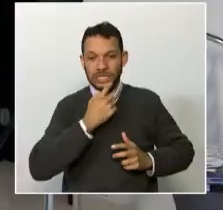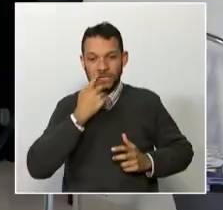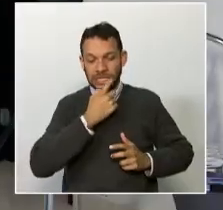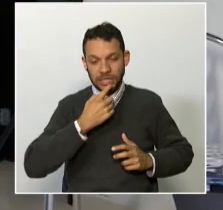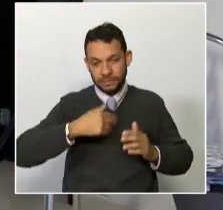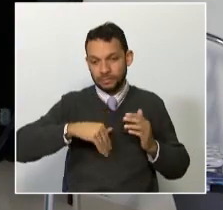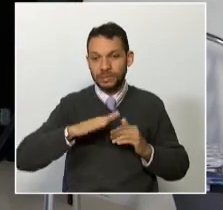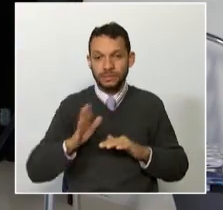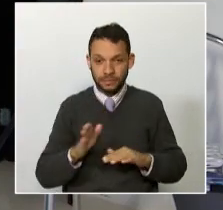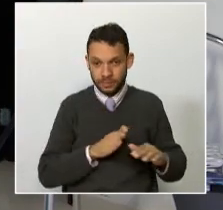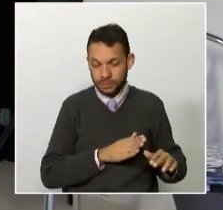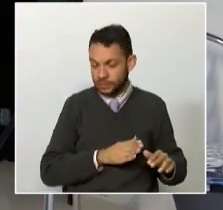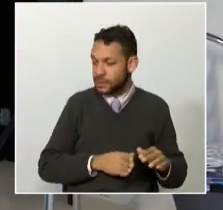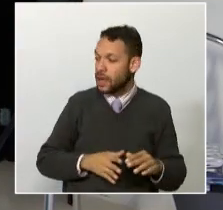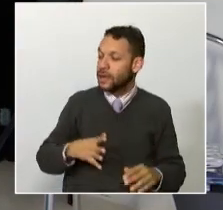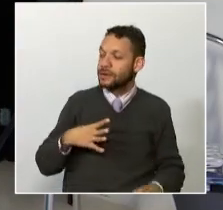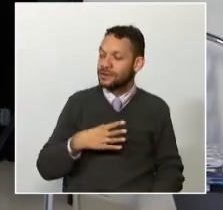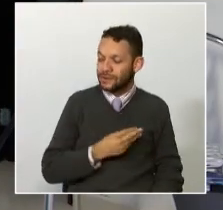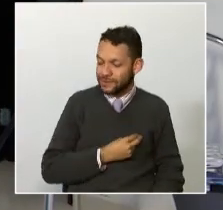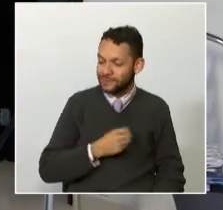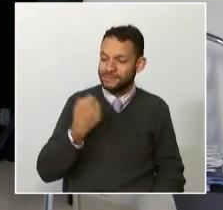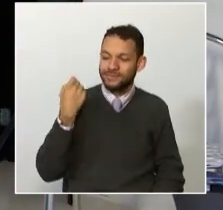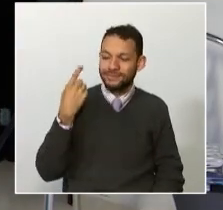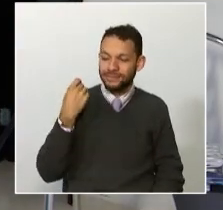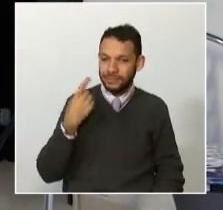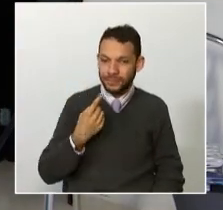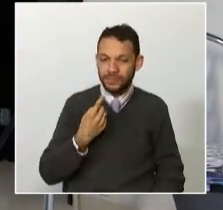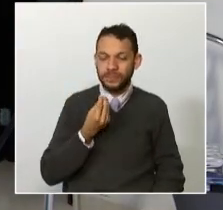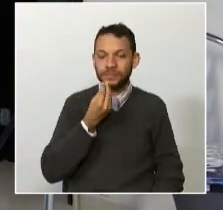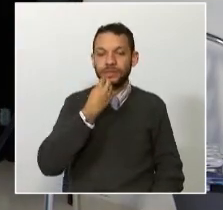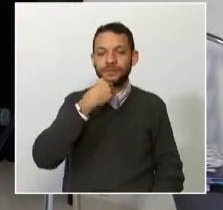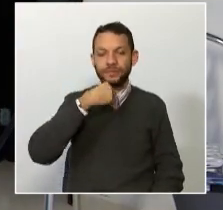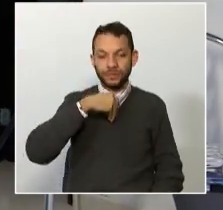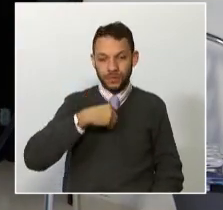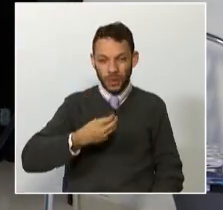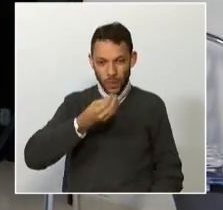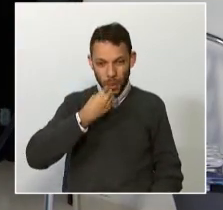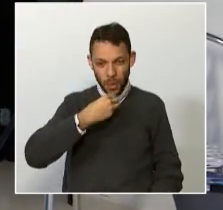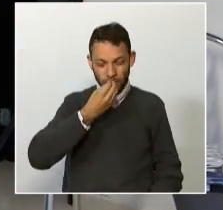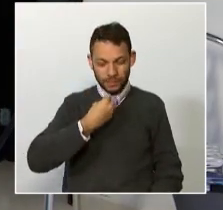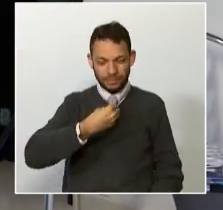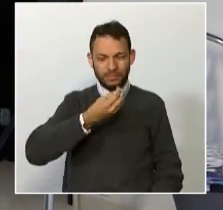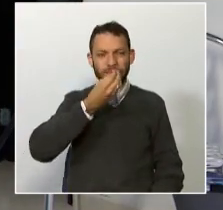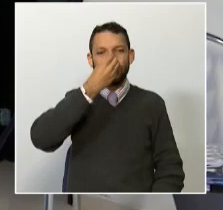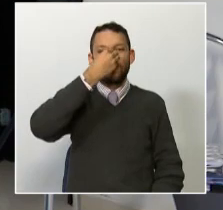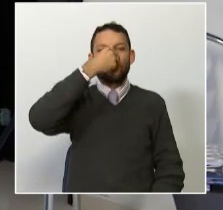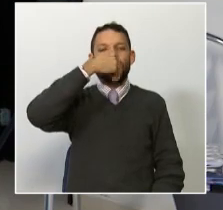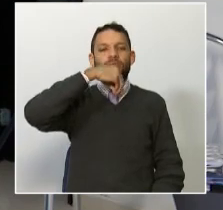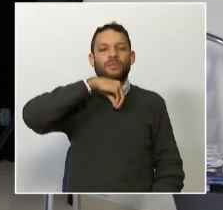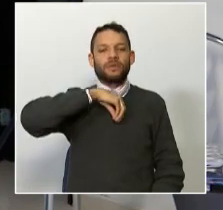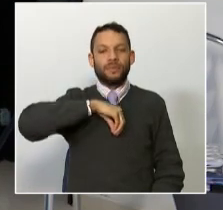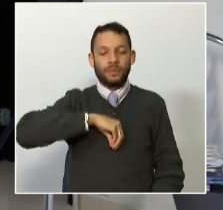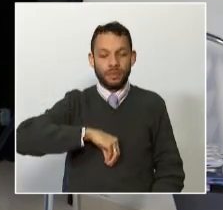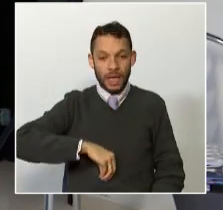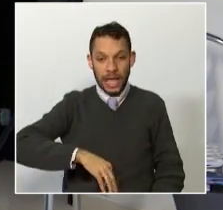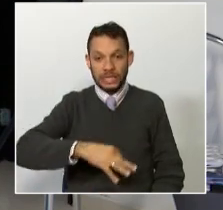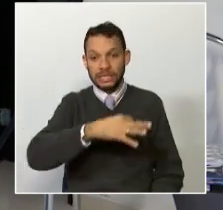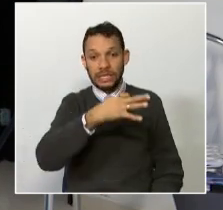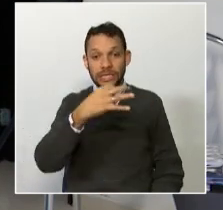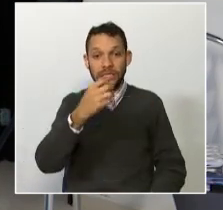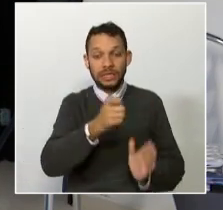eso. Claro, cada vez que nosotros tragamos saliva, que tragamos más de 300 veces al